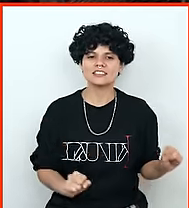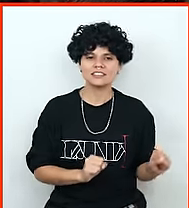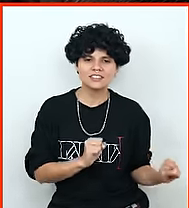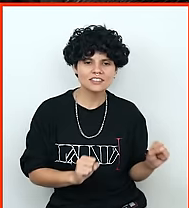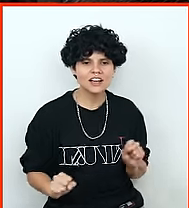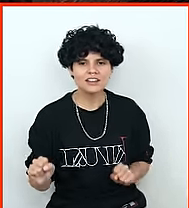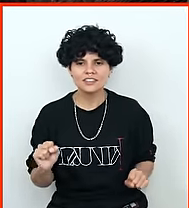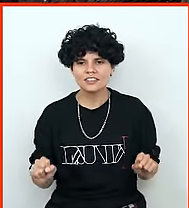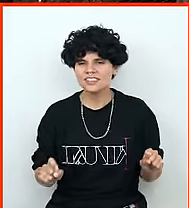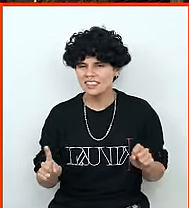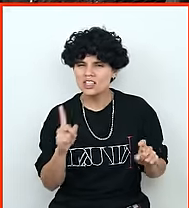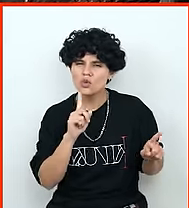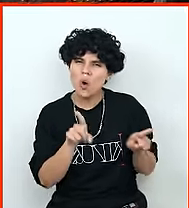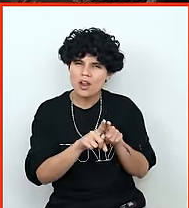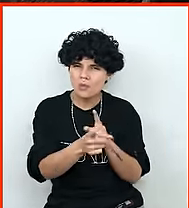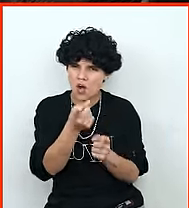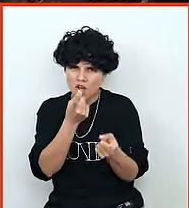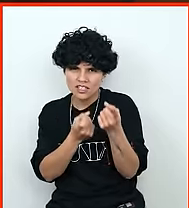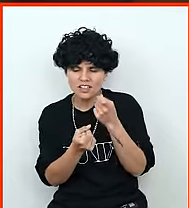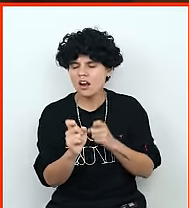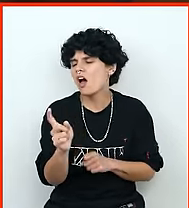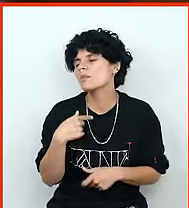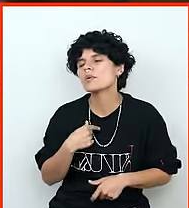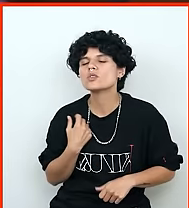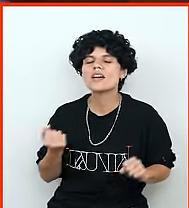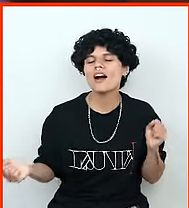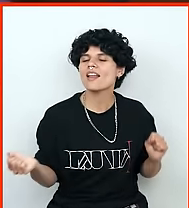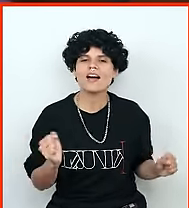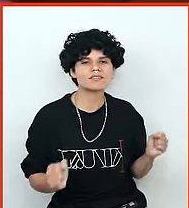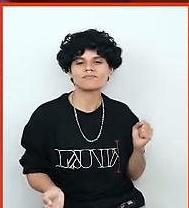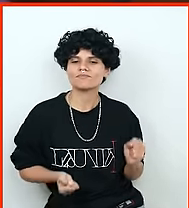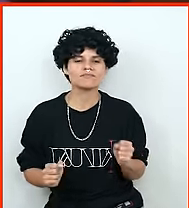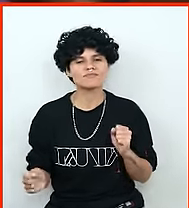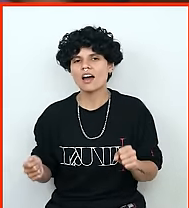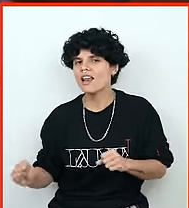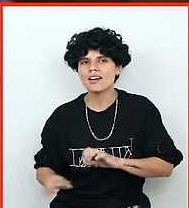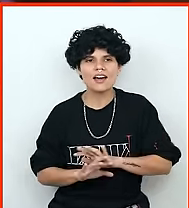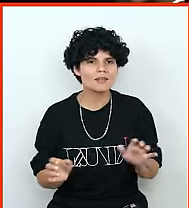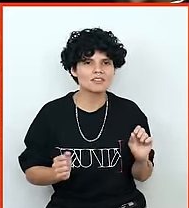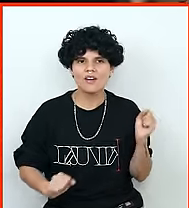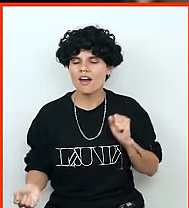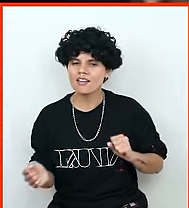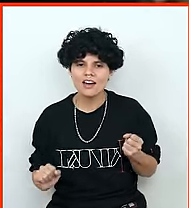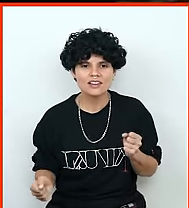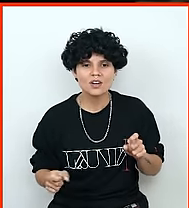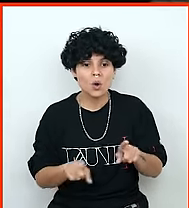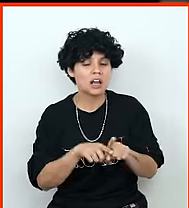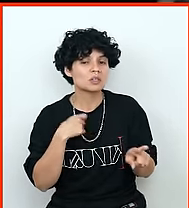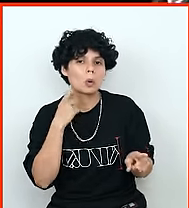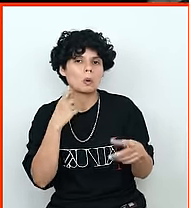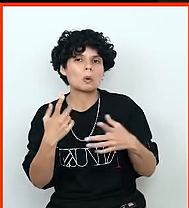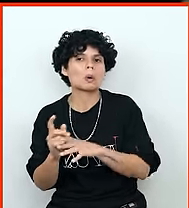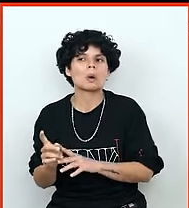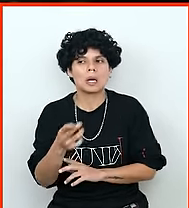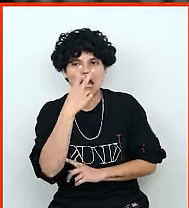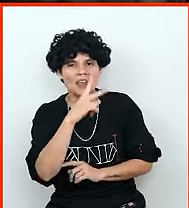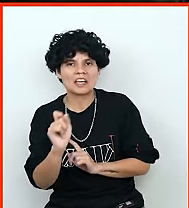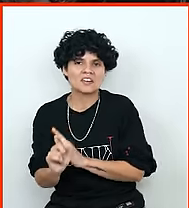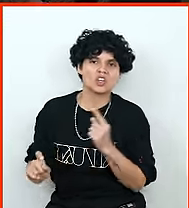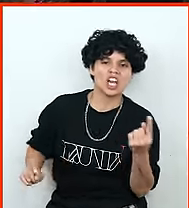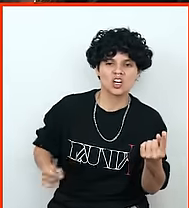salsa sirve para conquistar? Puta, no? Es que a mí me gusta bailar nomás. Ya. Sí, de hecho, tengo como mi compañero. Me fui por otro lado,